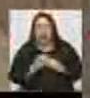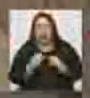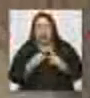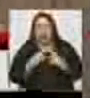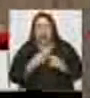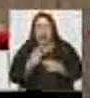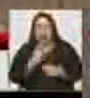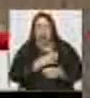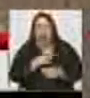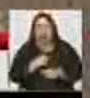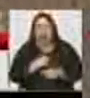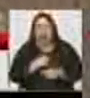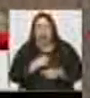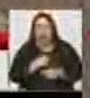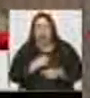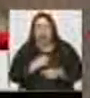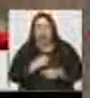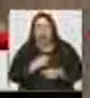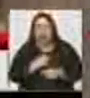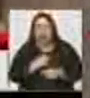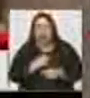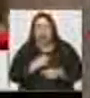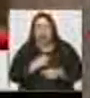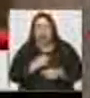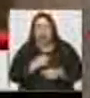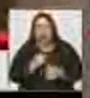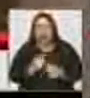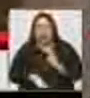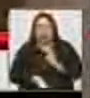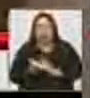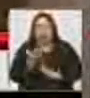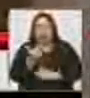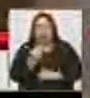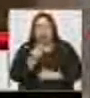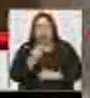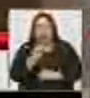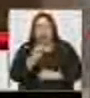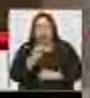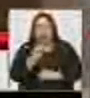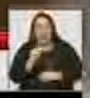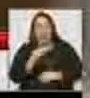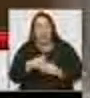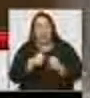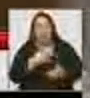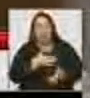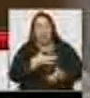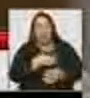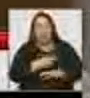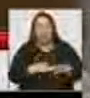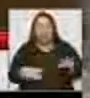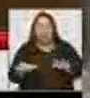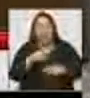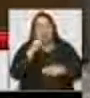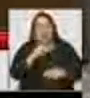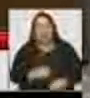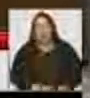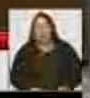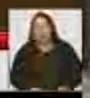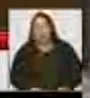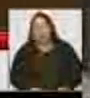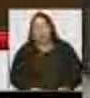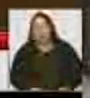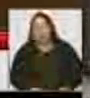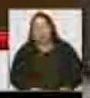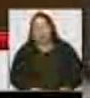el gobierno, presidente, acaba de subir los aranceles de las propiedades de todo el Perú. Eso